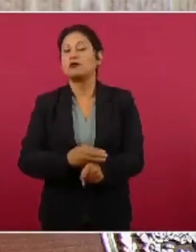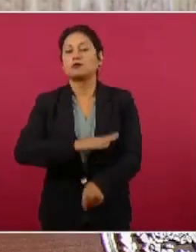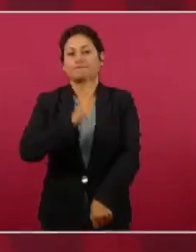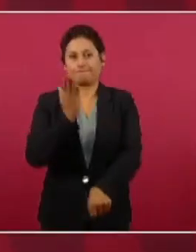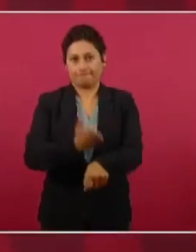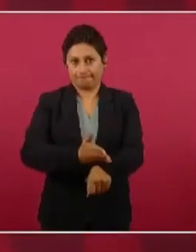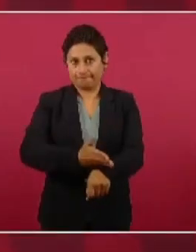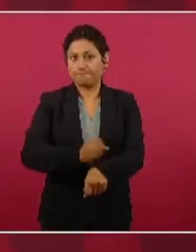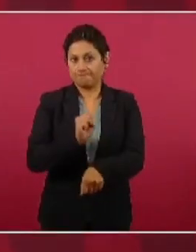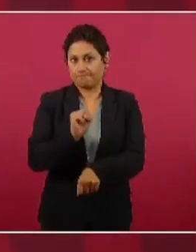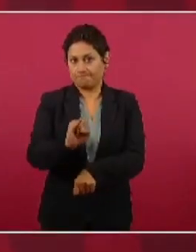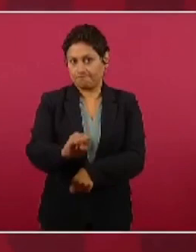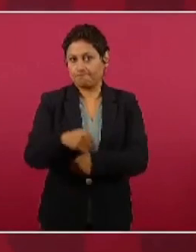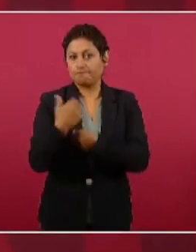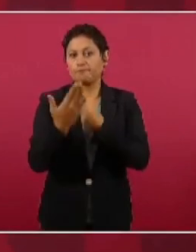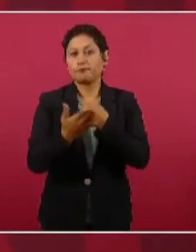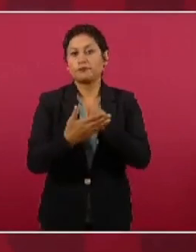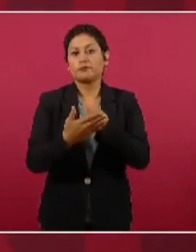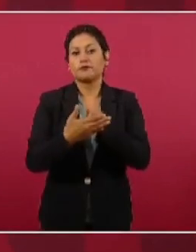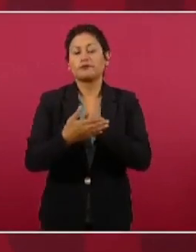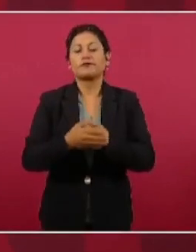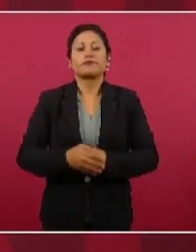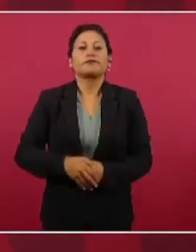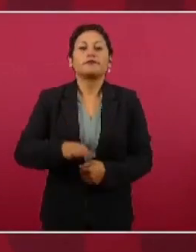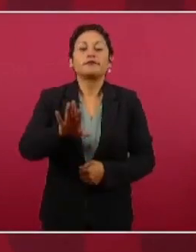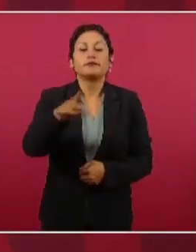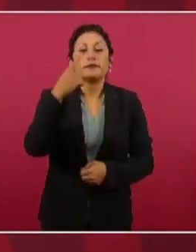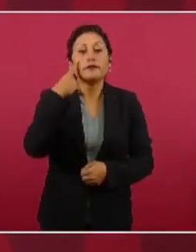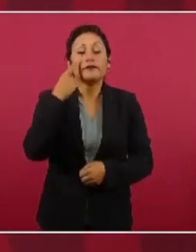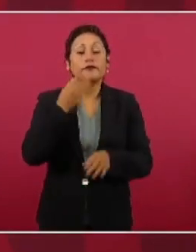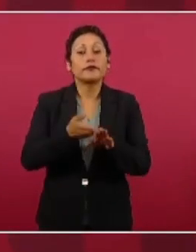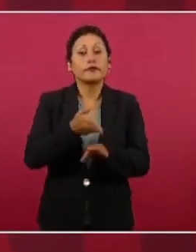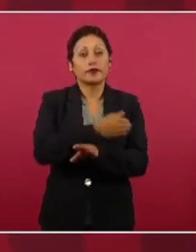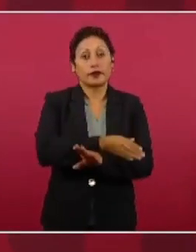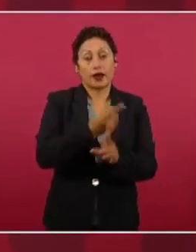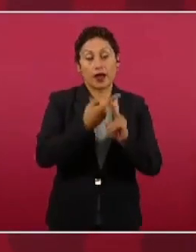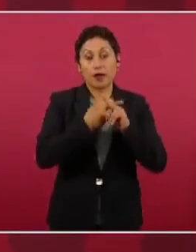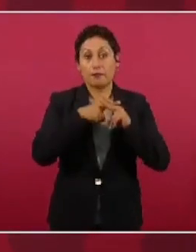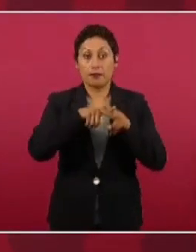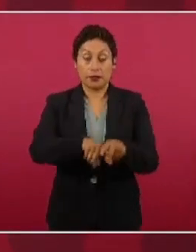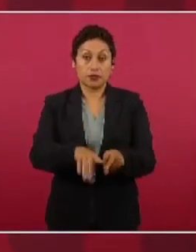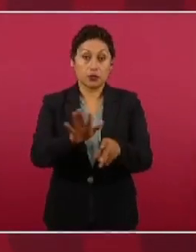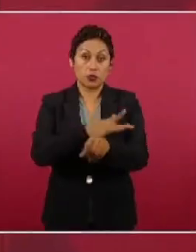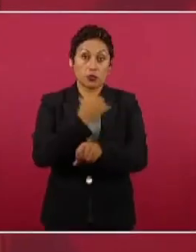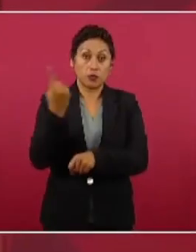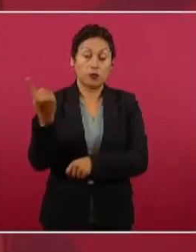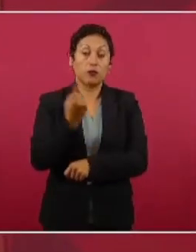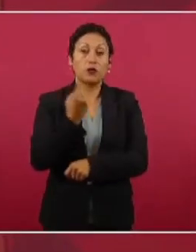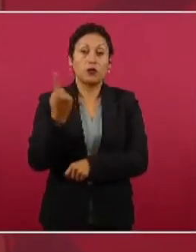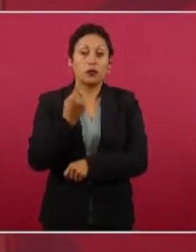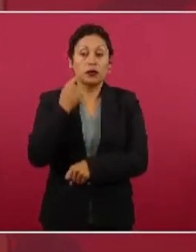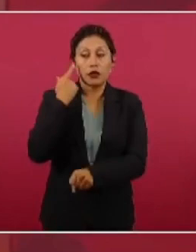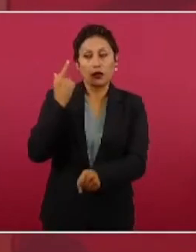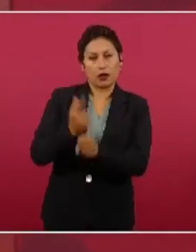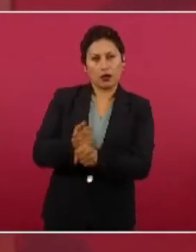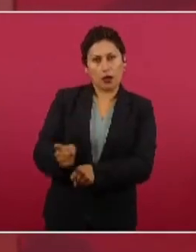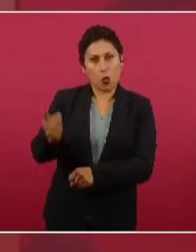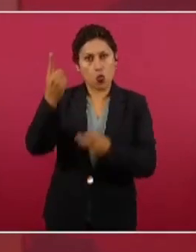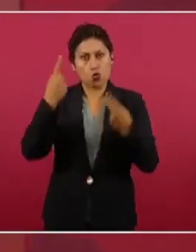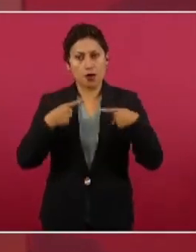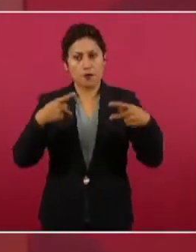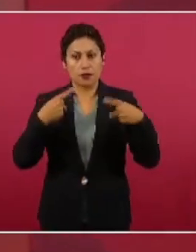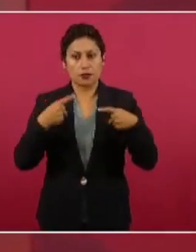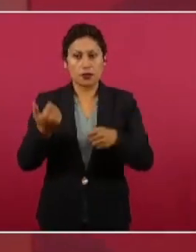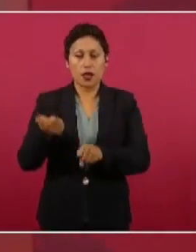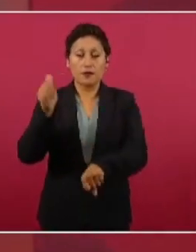Empezó porque se descubrió de que un administrador puso